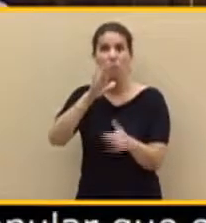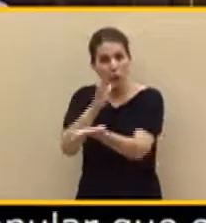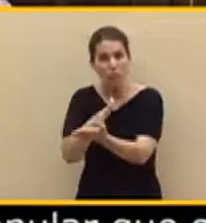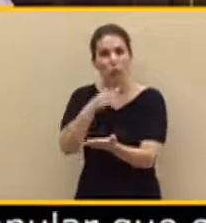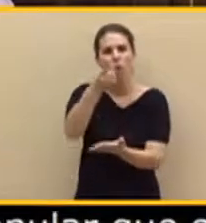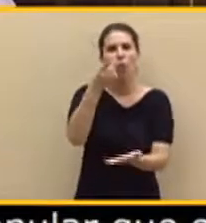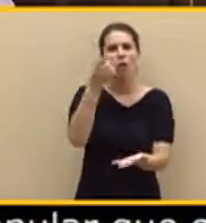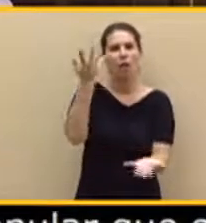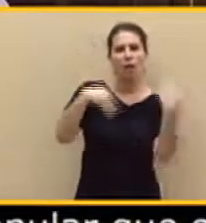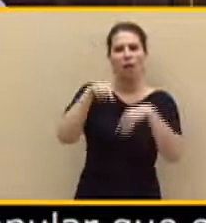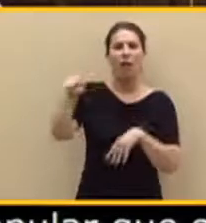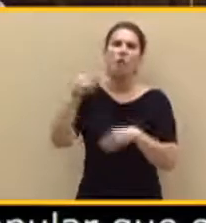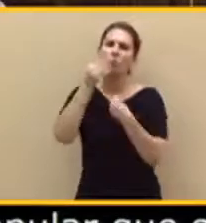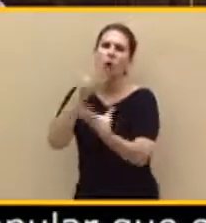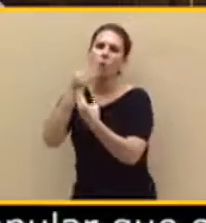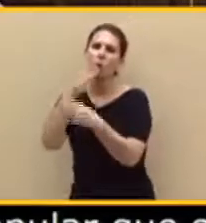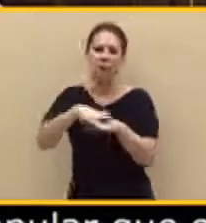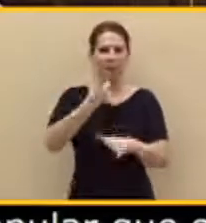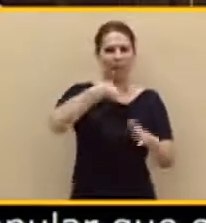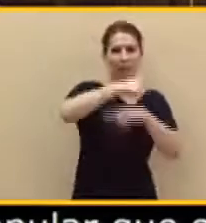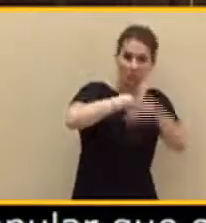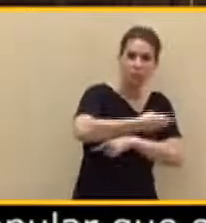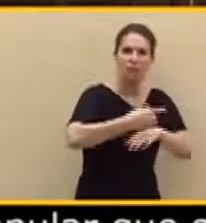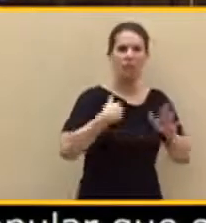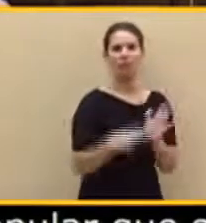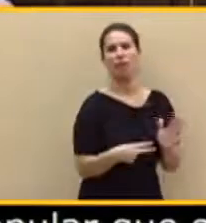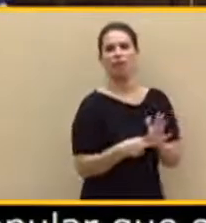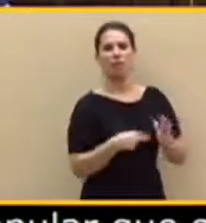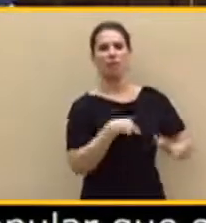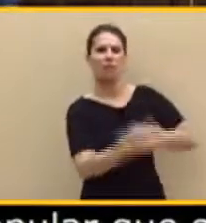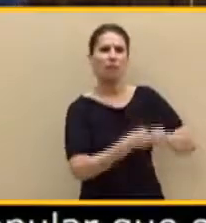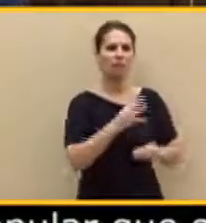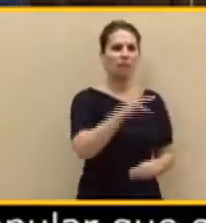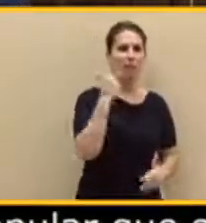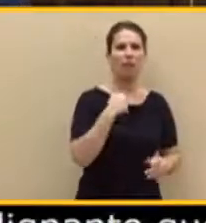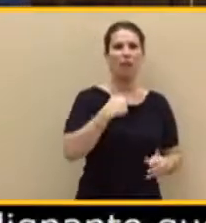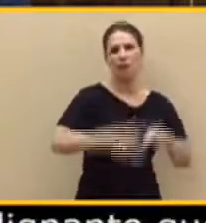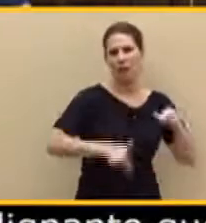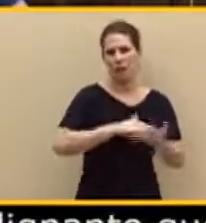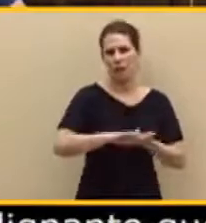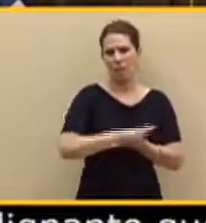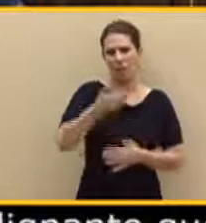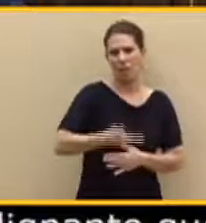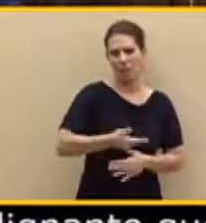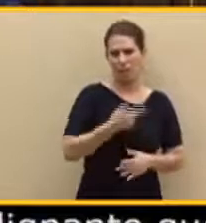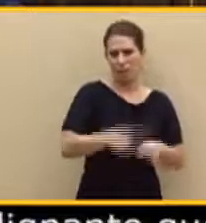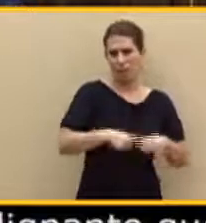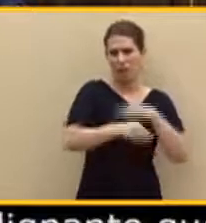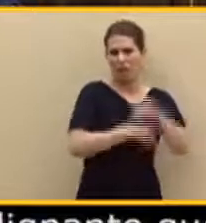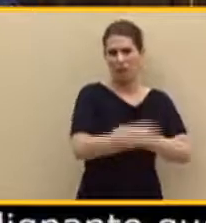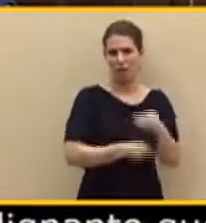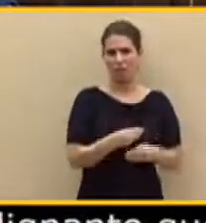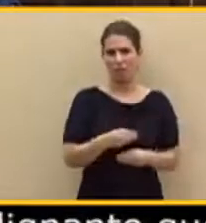parapeto, como barrera de contención para evitar hablar de la gravedad de sus hechos. El voto al Partido Popular, señorías, no es un cheque en blanco para